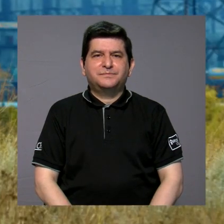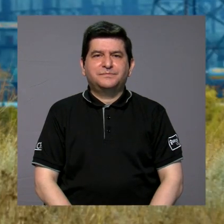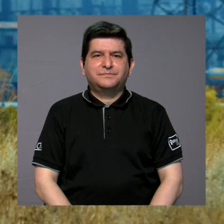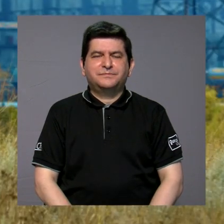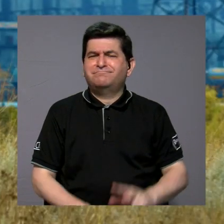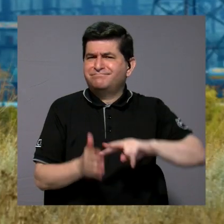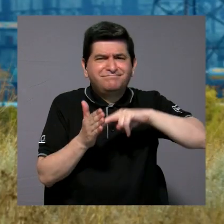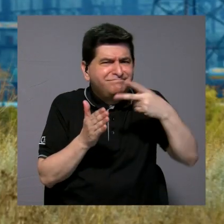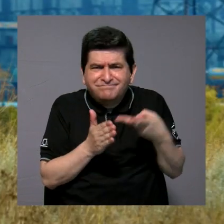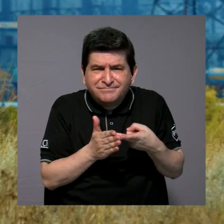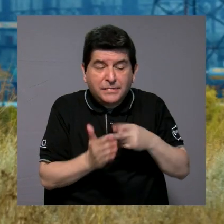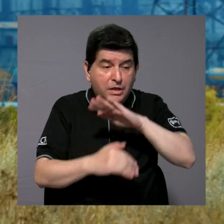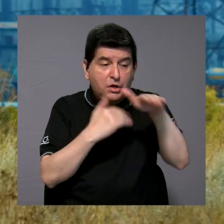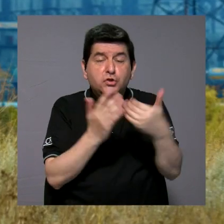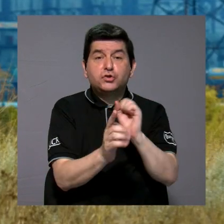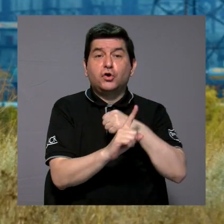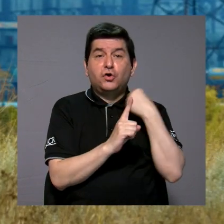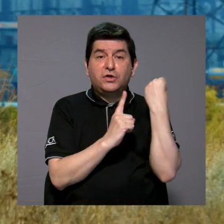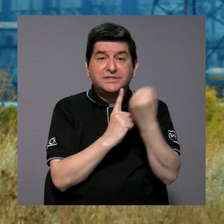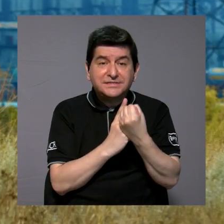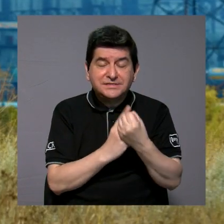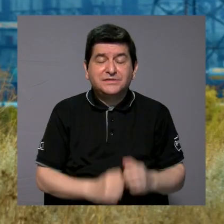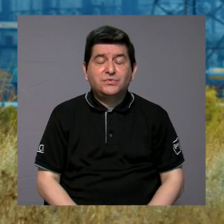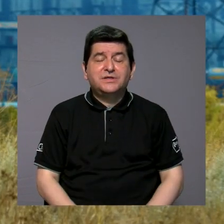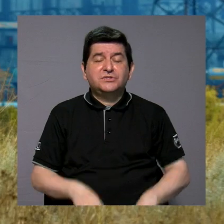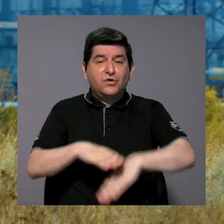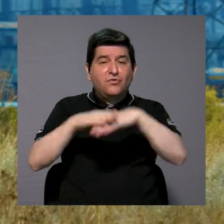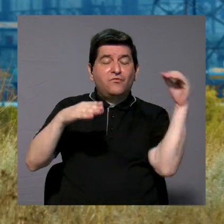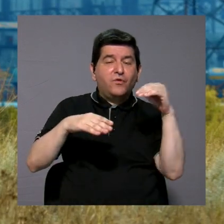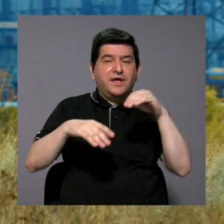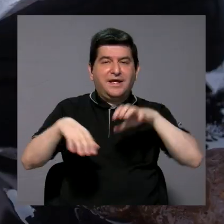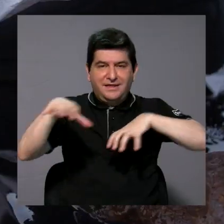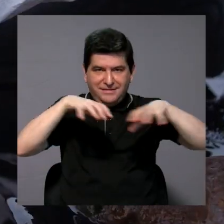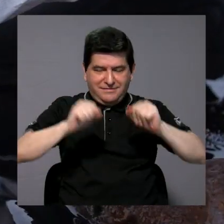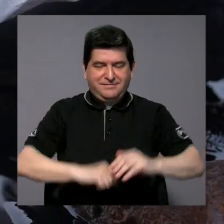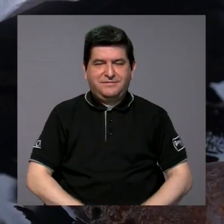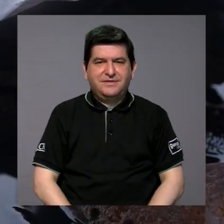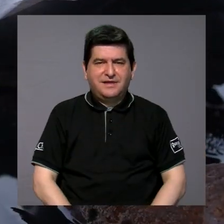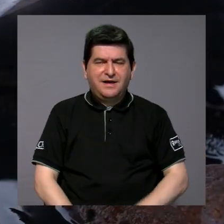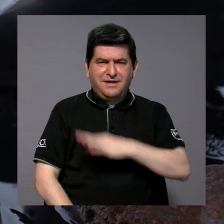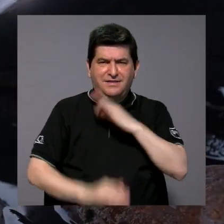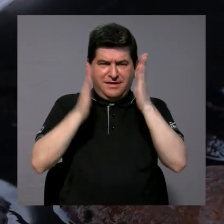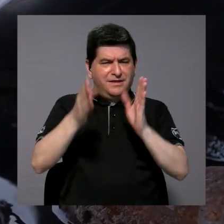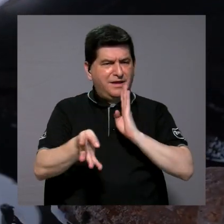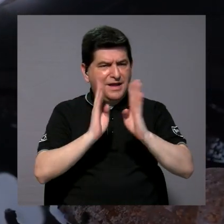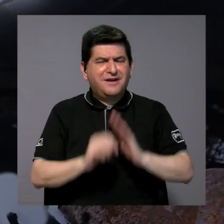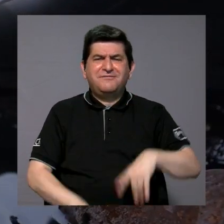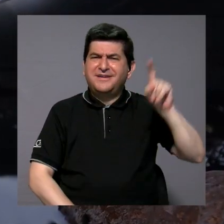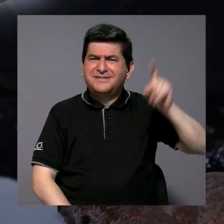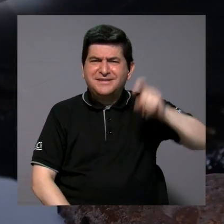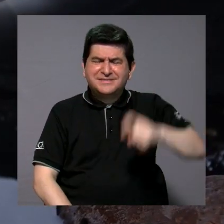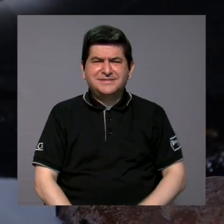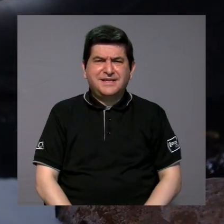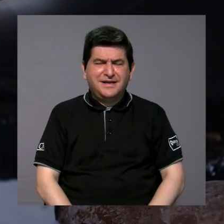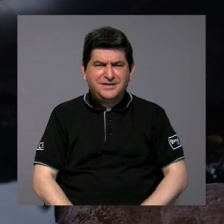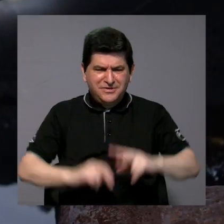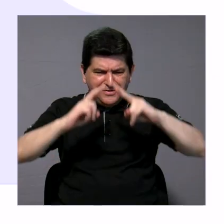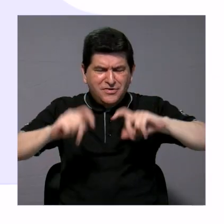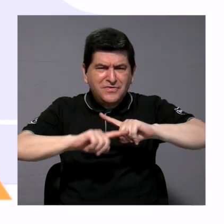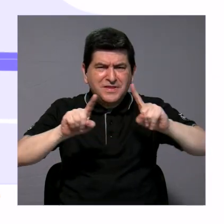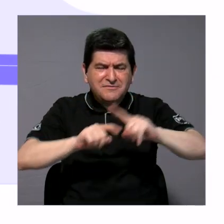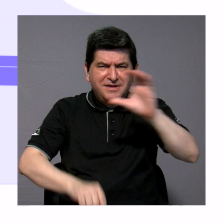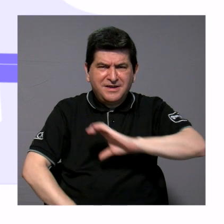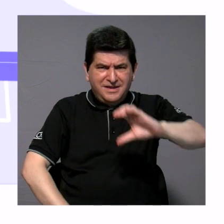Es decir, a todas las situaciones externas a una actividad. El invitado señala la necesidad de contemplar los